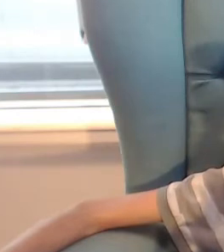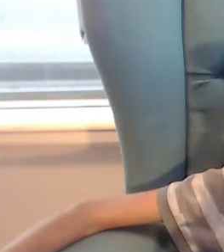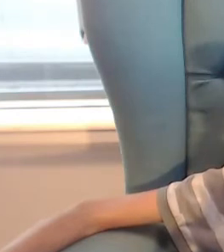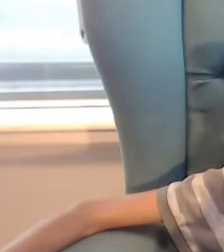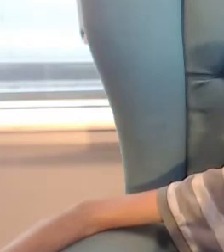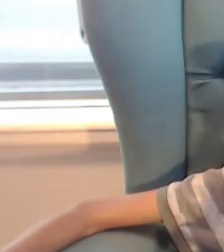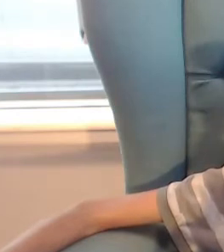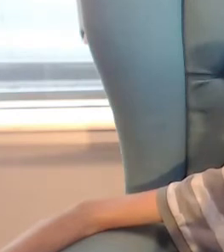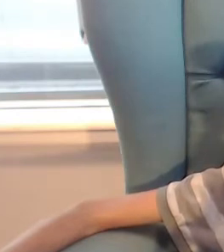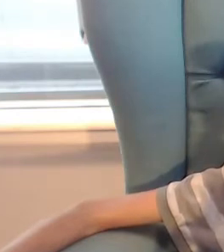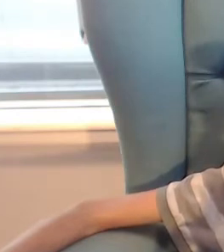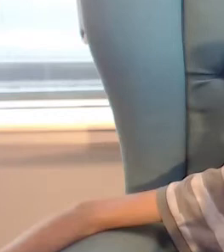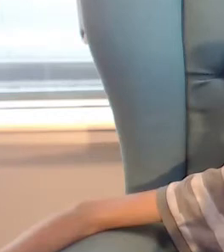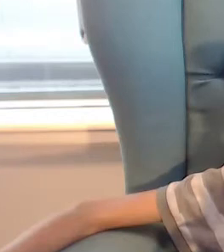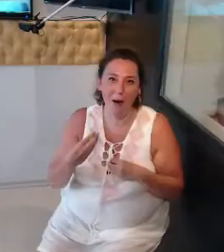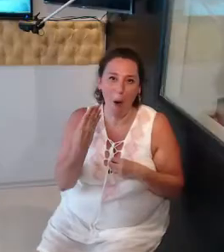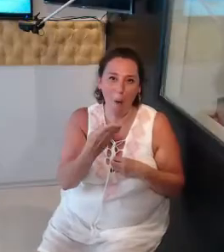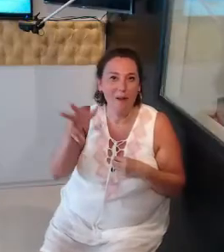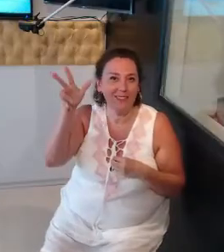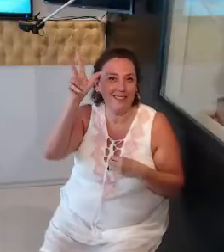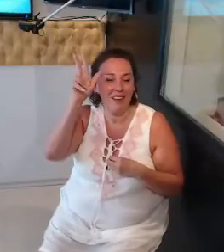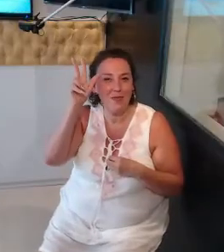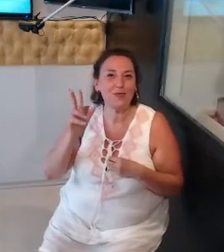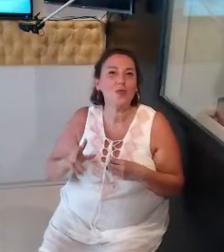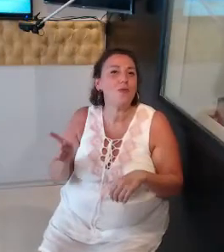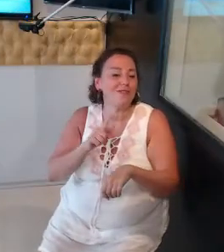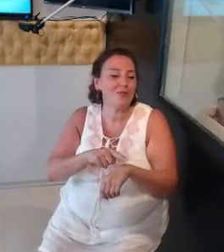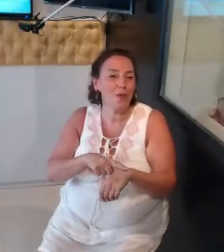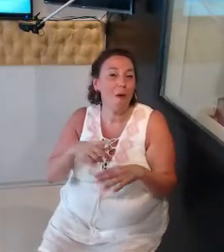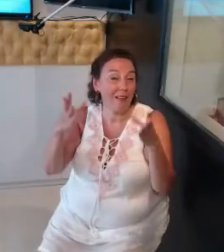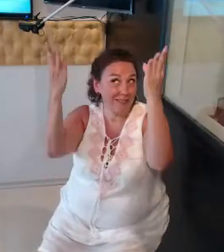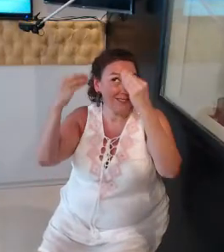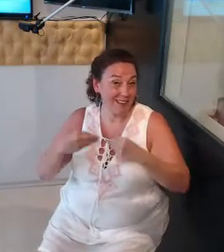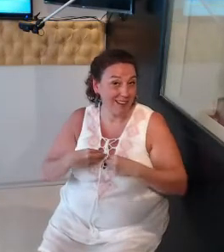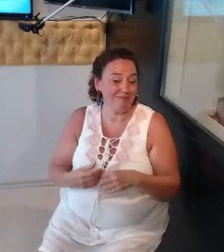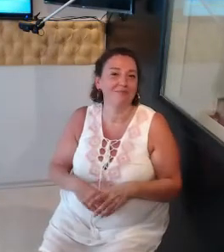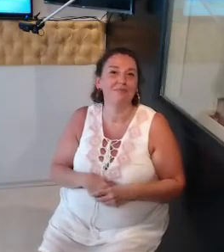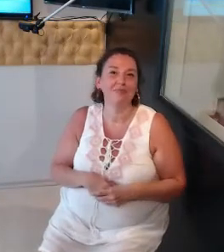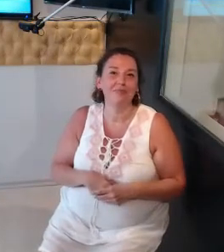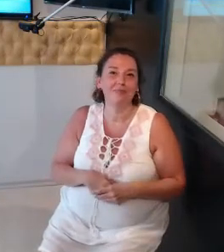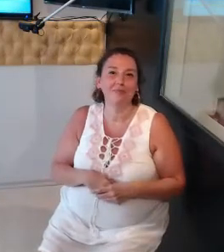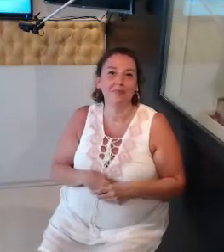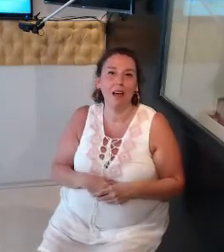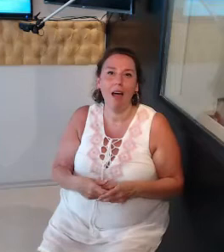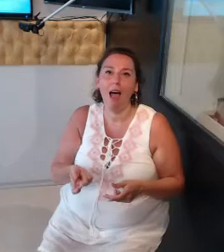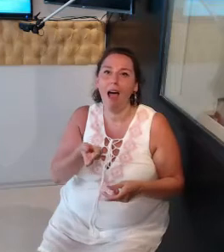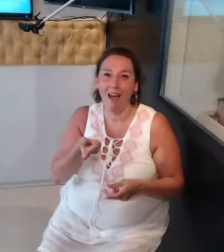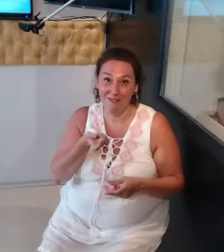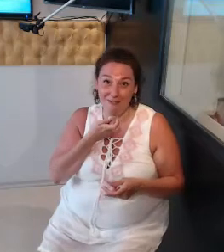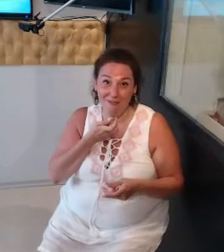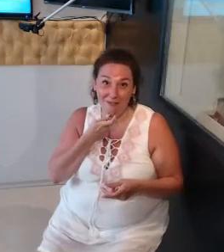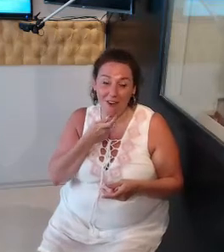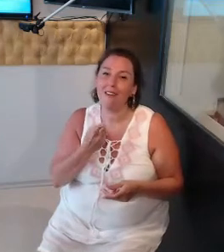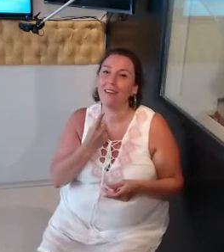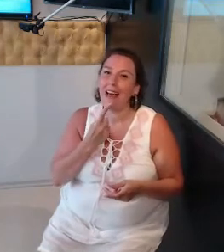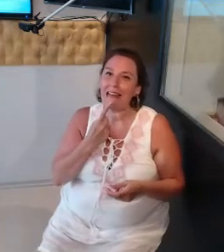dos semanas. Te cuento, digo, un tip. Dale. El clásico Boca River es el 21 de enero en Mar